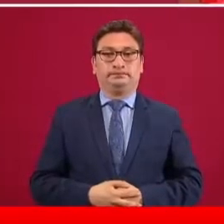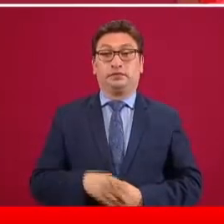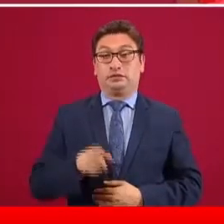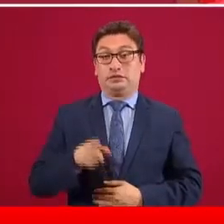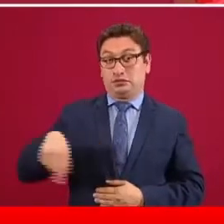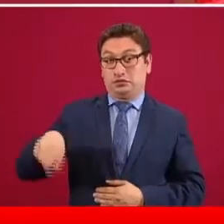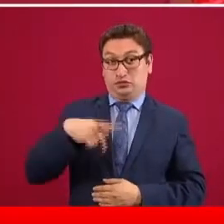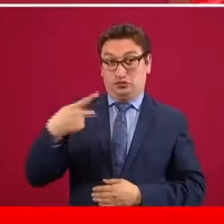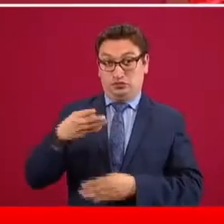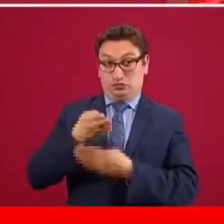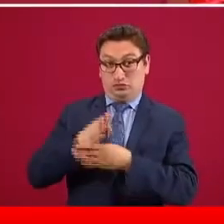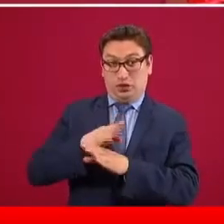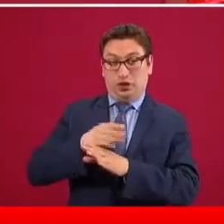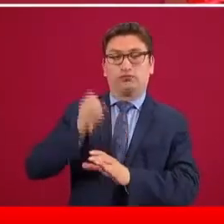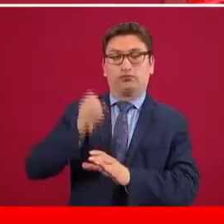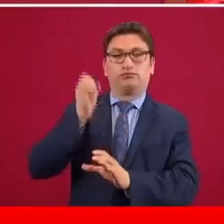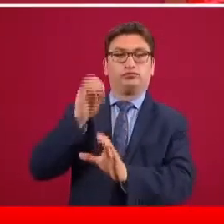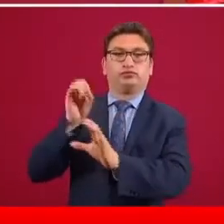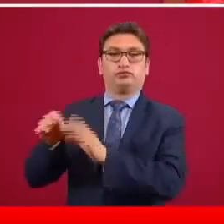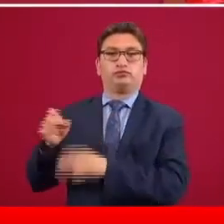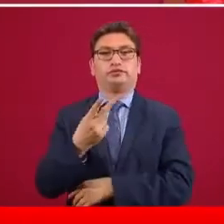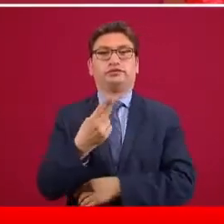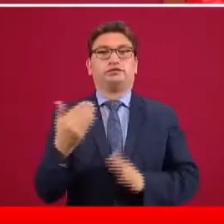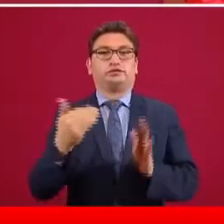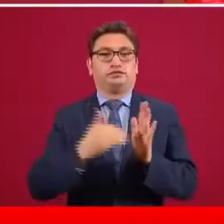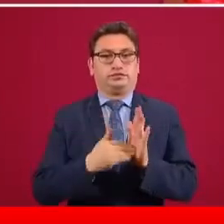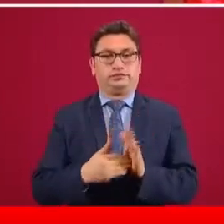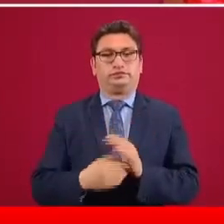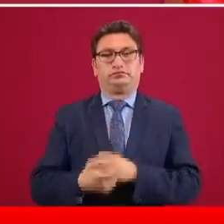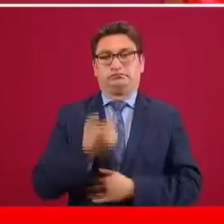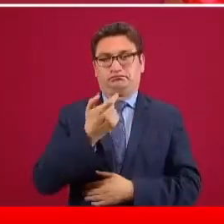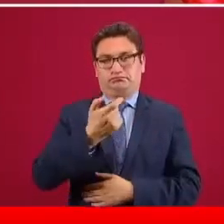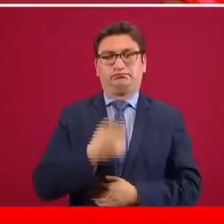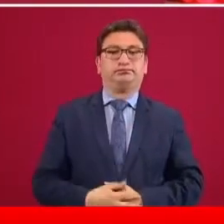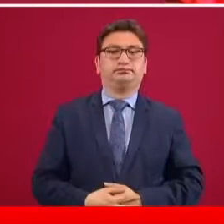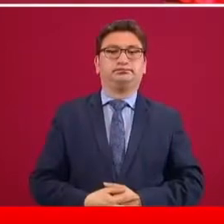cuentas los 25 mil pesos ya